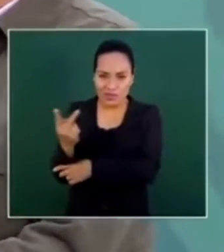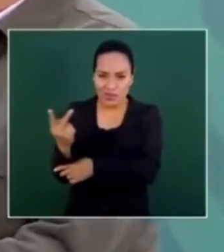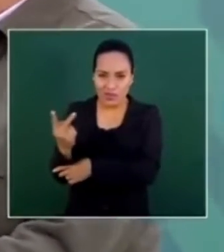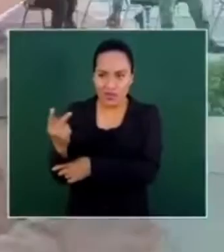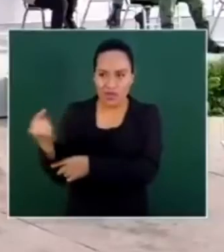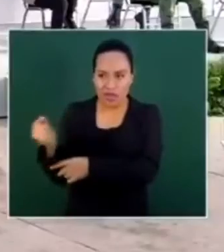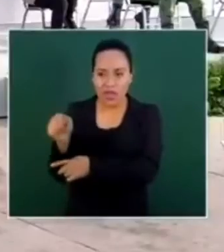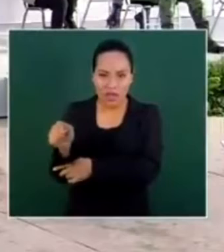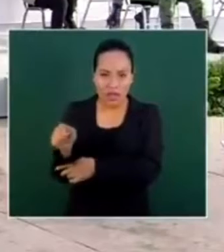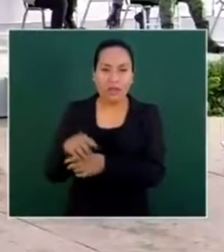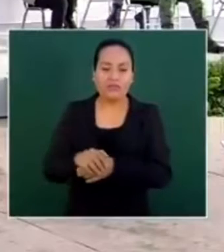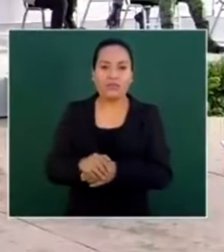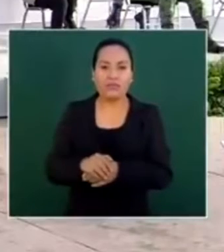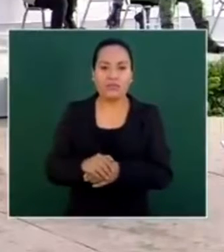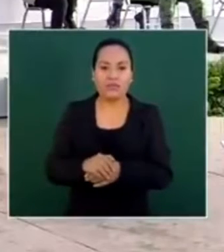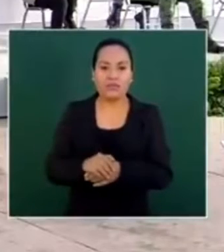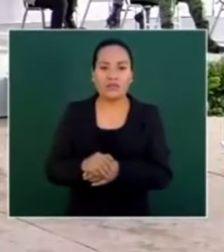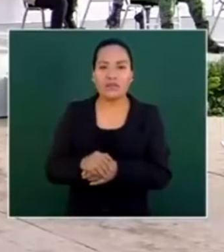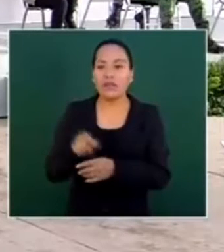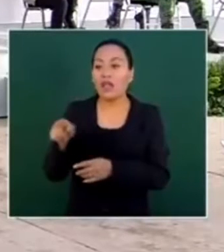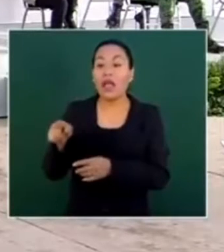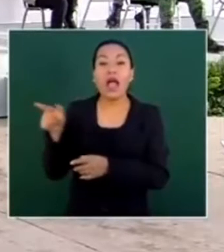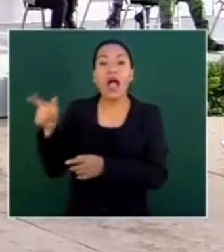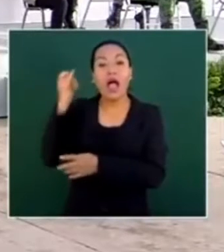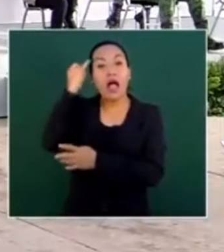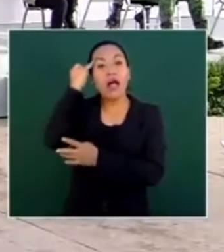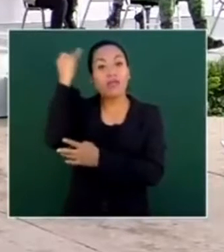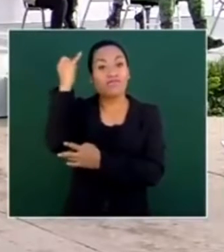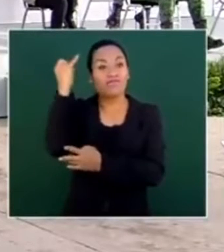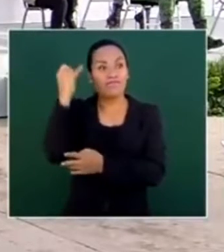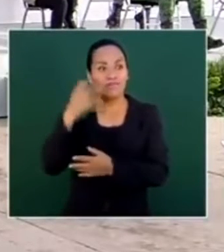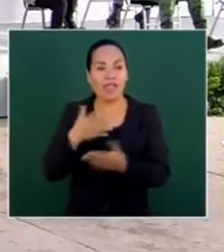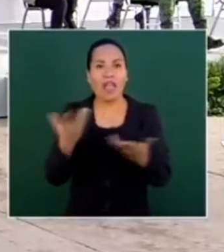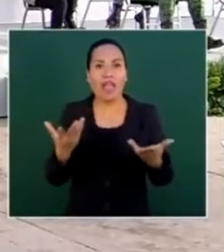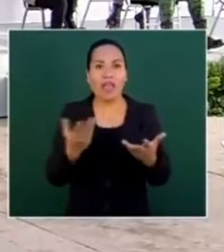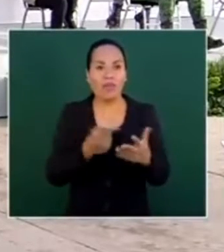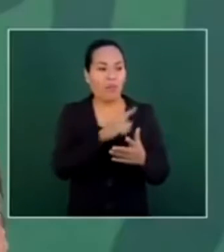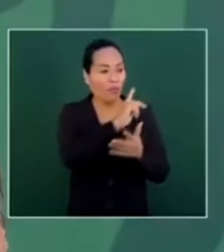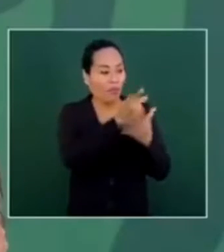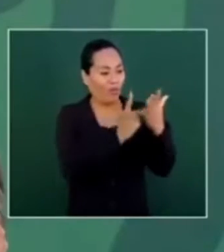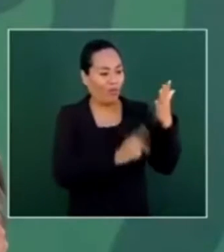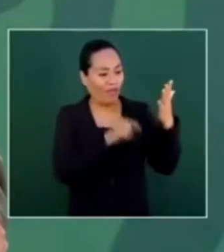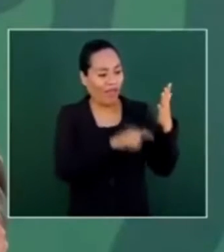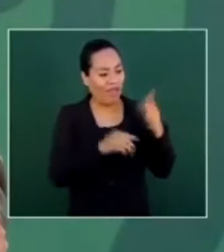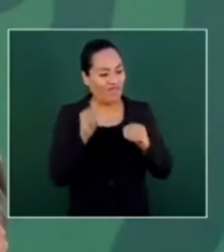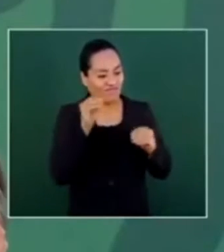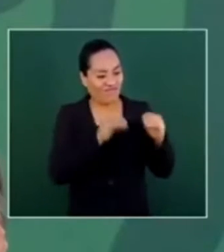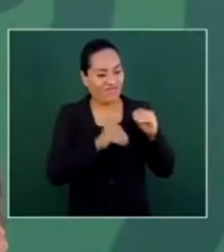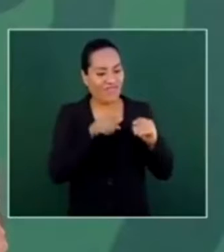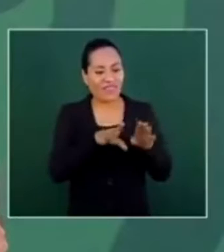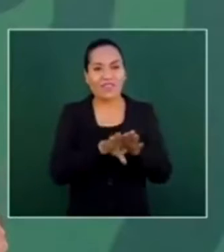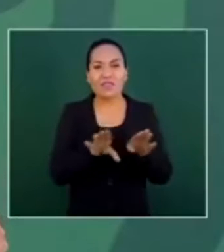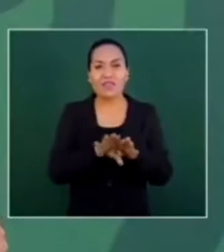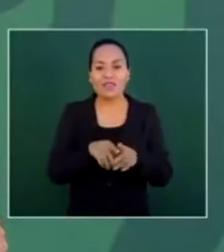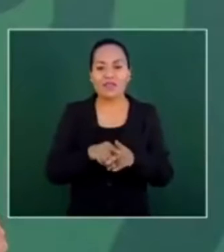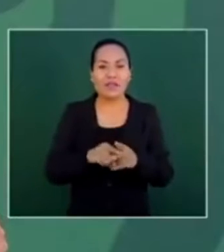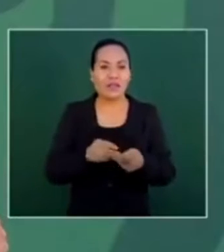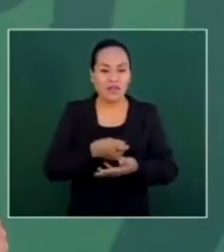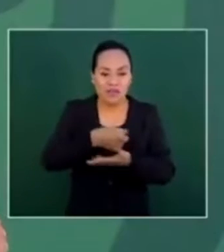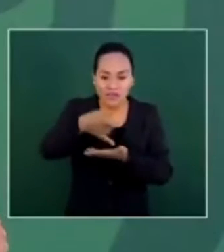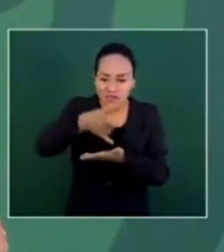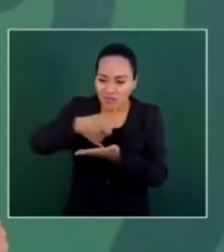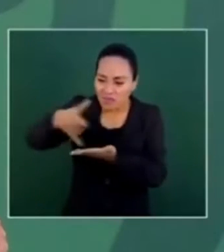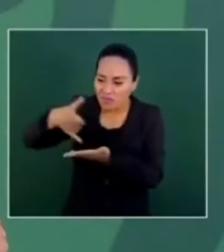el que creó el programa Sembrando Vida. No, aprovecho para decirlo,